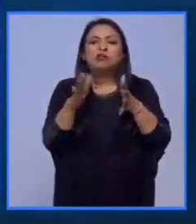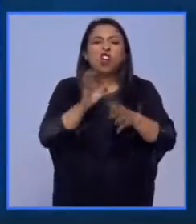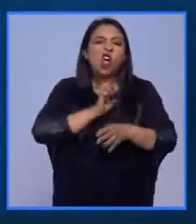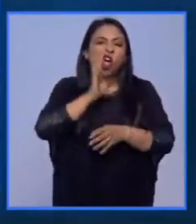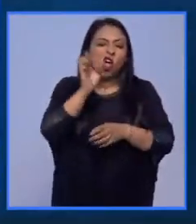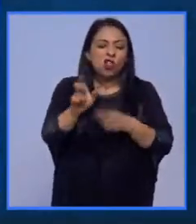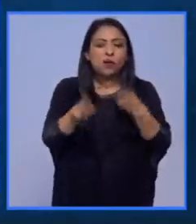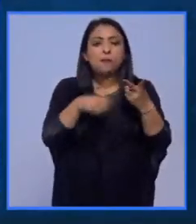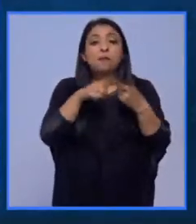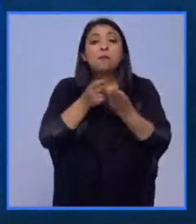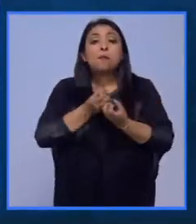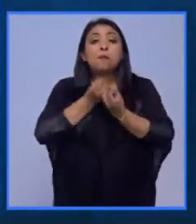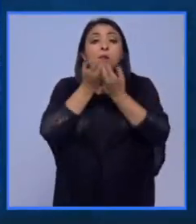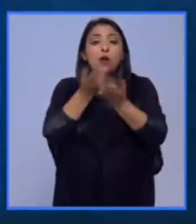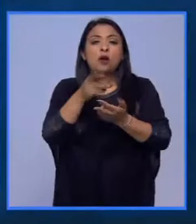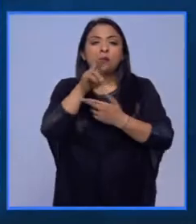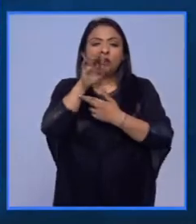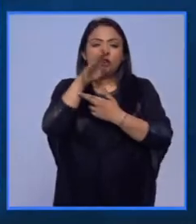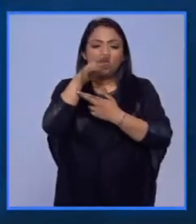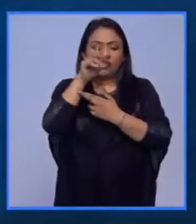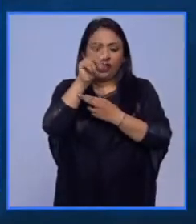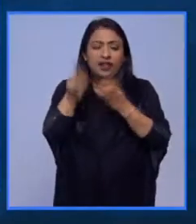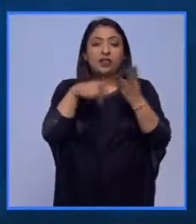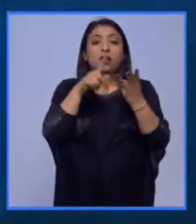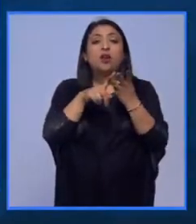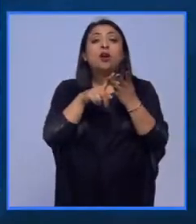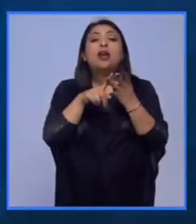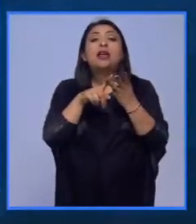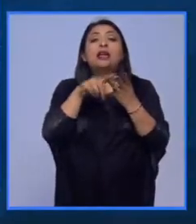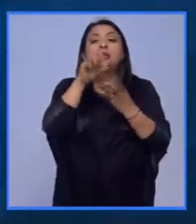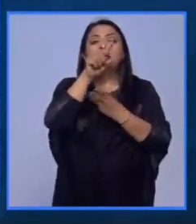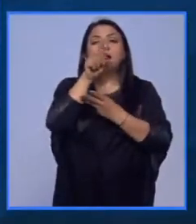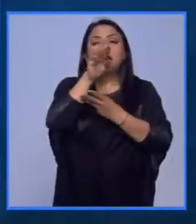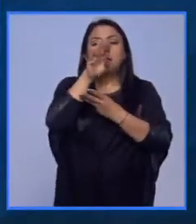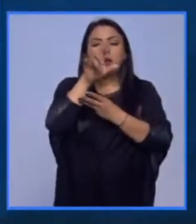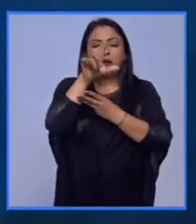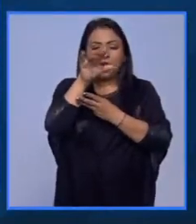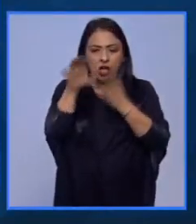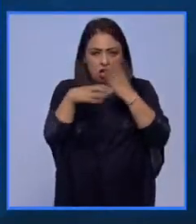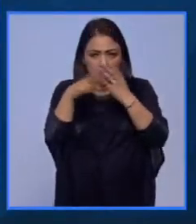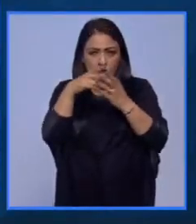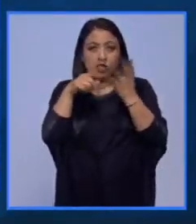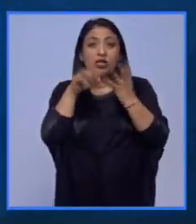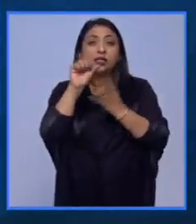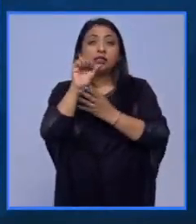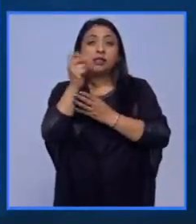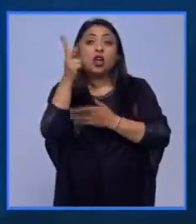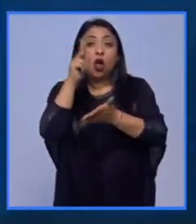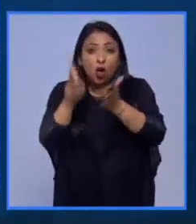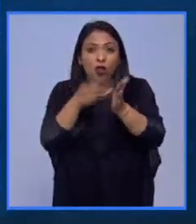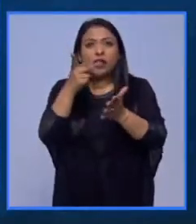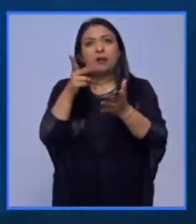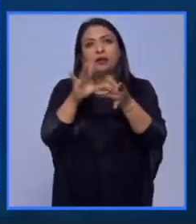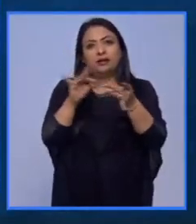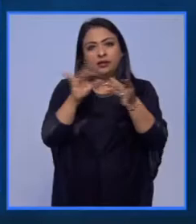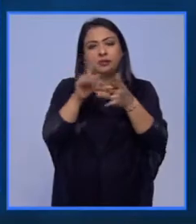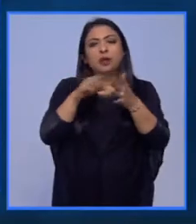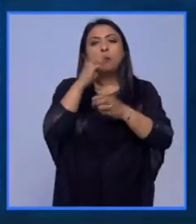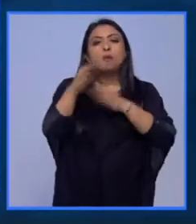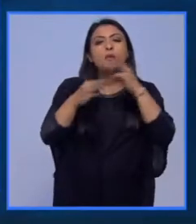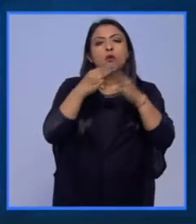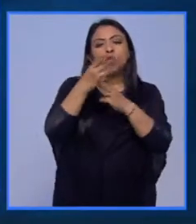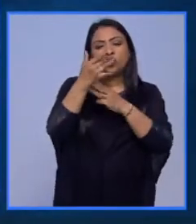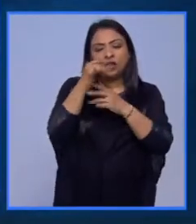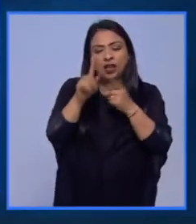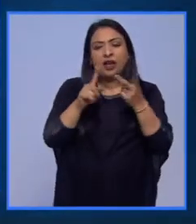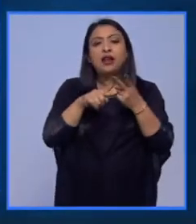odiosa, poemas de Roque Dalton, Caramba y Samba la Cosa, El 68 vuelve a contar, El mundo de Yarek,